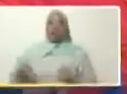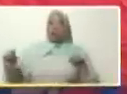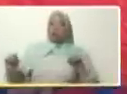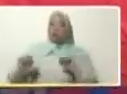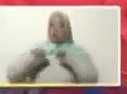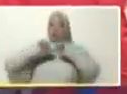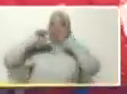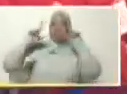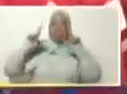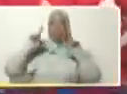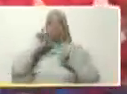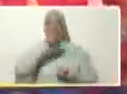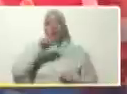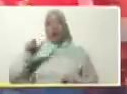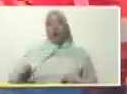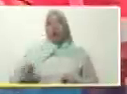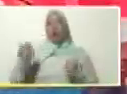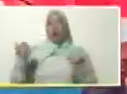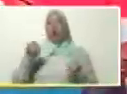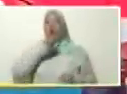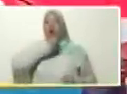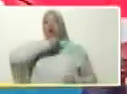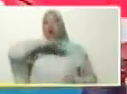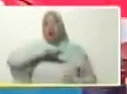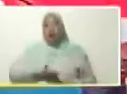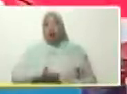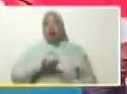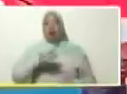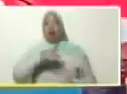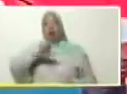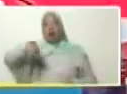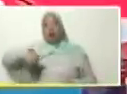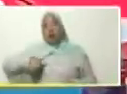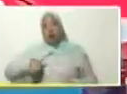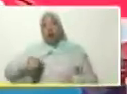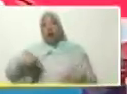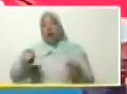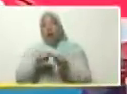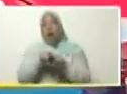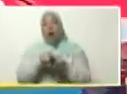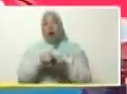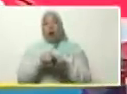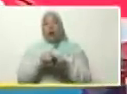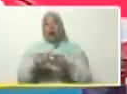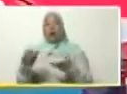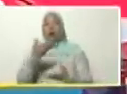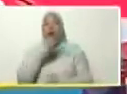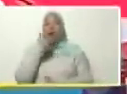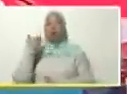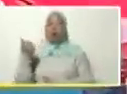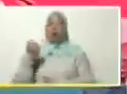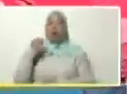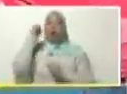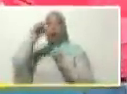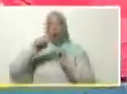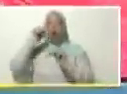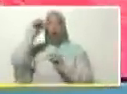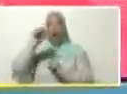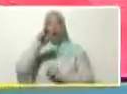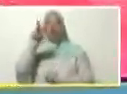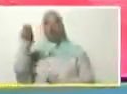Impresionante, pues, imágenes de la historia. Y por eso quería comenzar estas palabras mostrando un video de hace 20